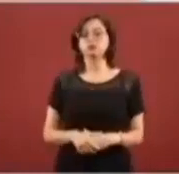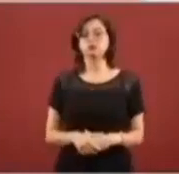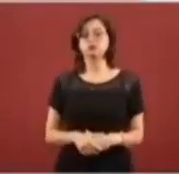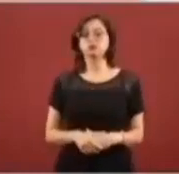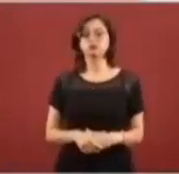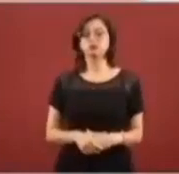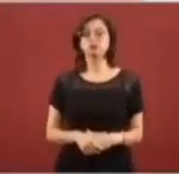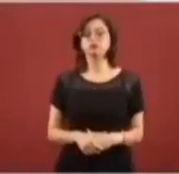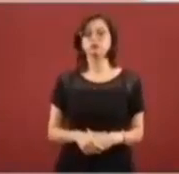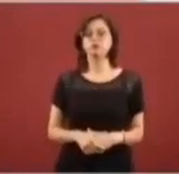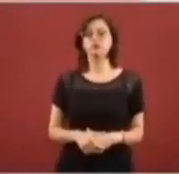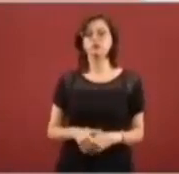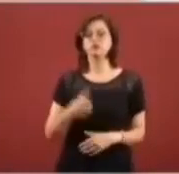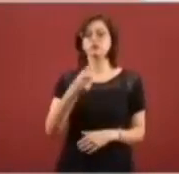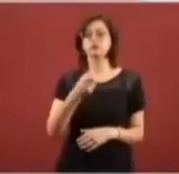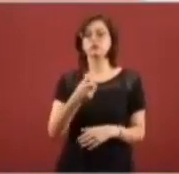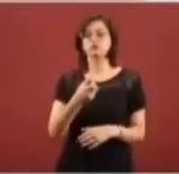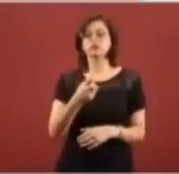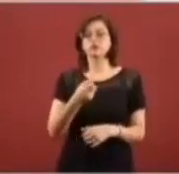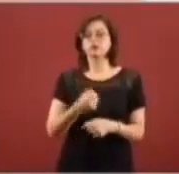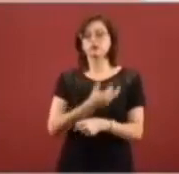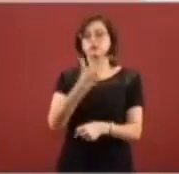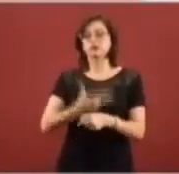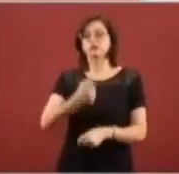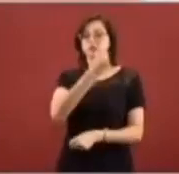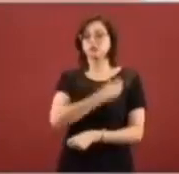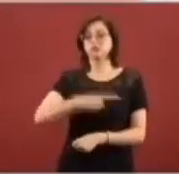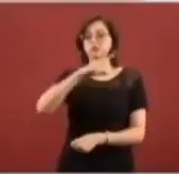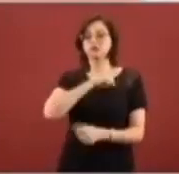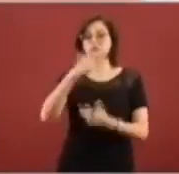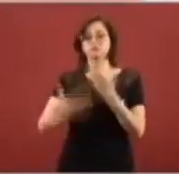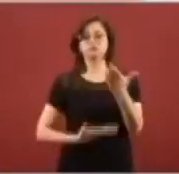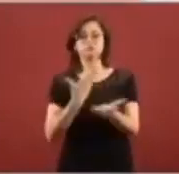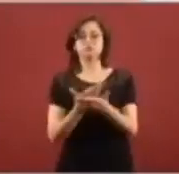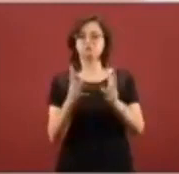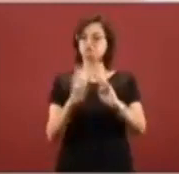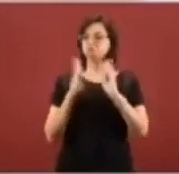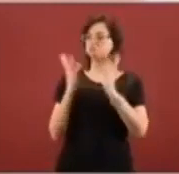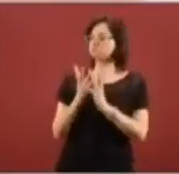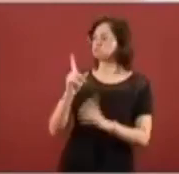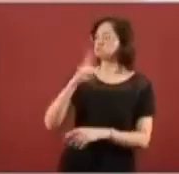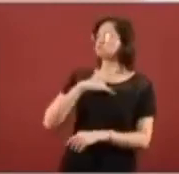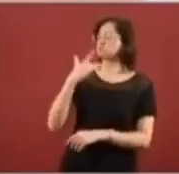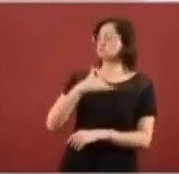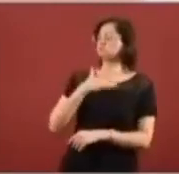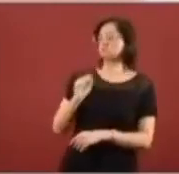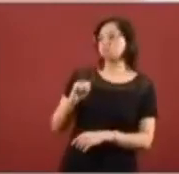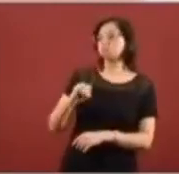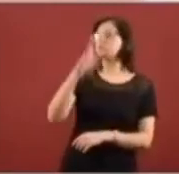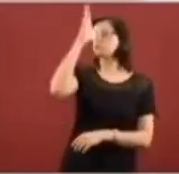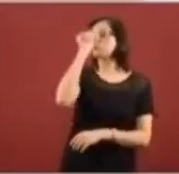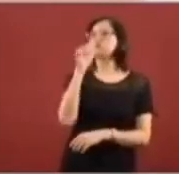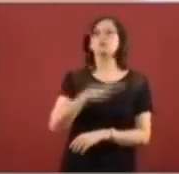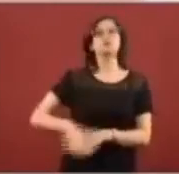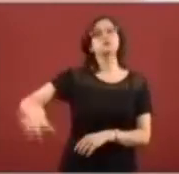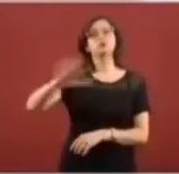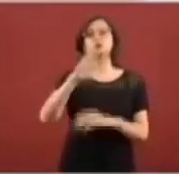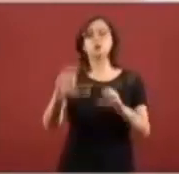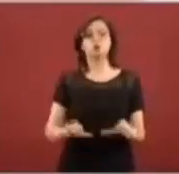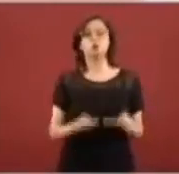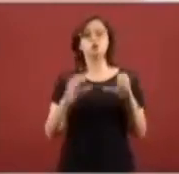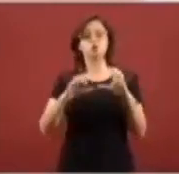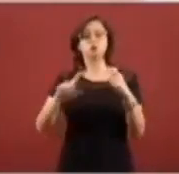Medidas que ha propuesto la Secretaría de Salud y que ha adoptado el Consejo de Salubridad General como medidas de seguridad sanitaria. La primera